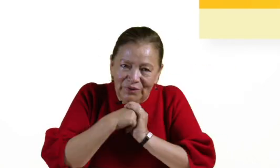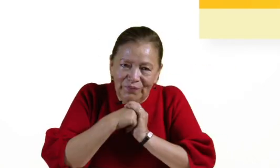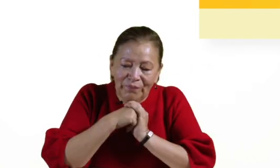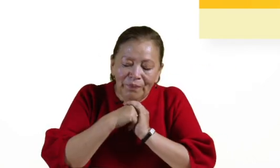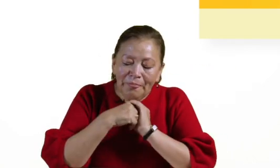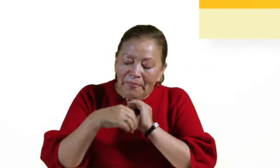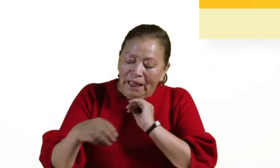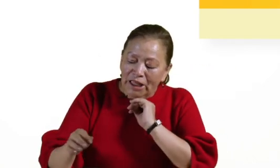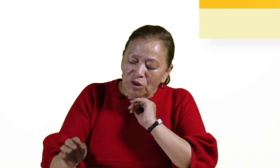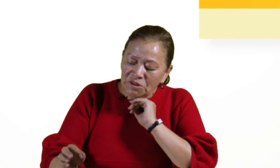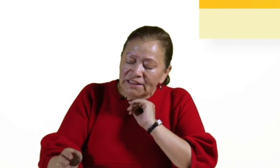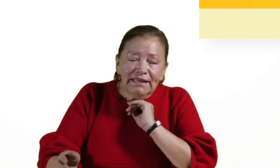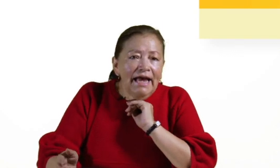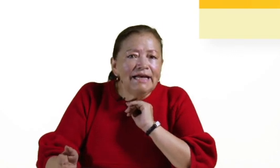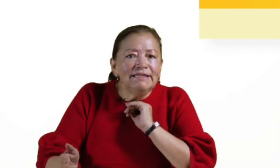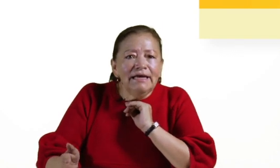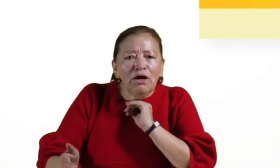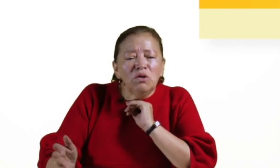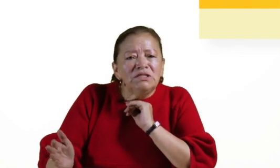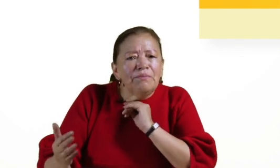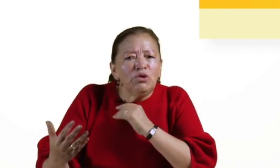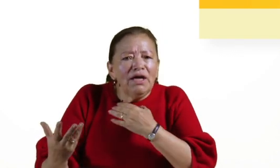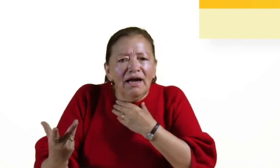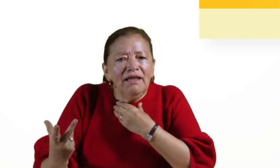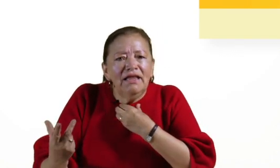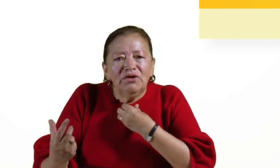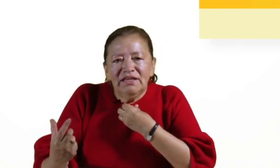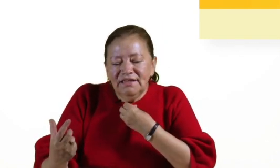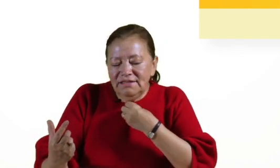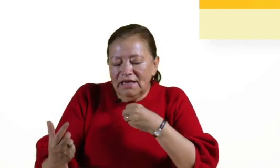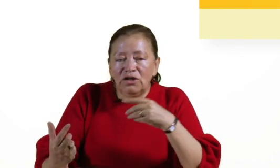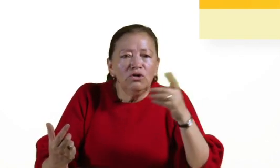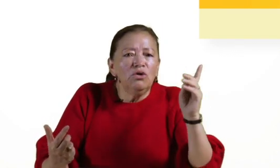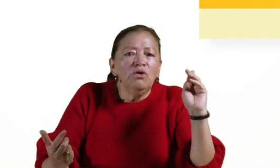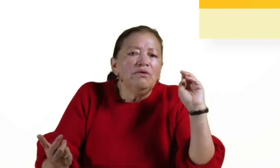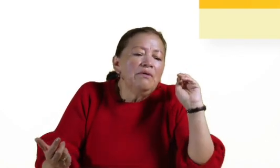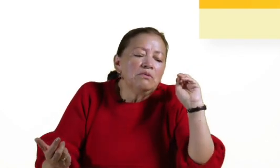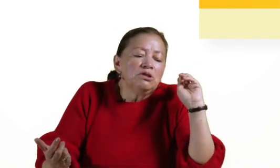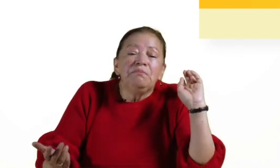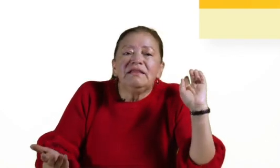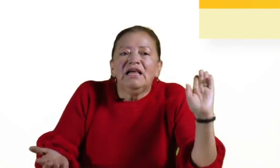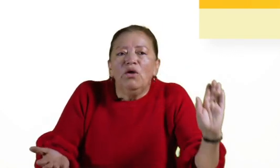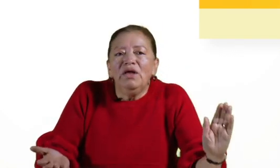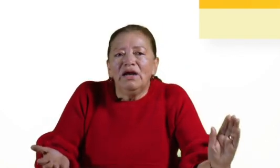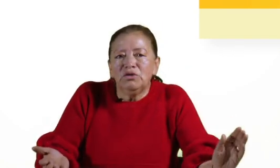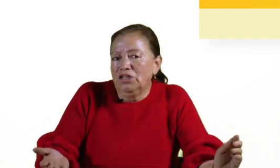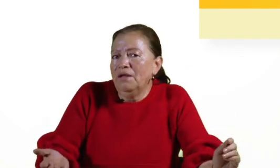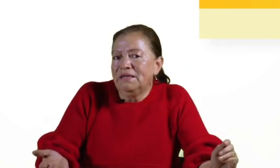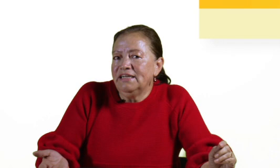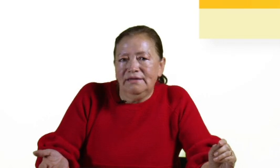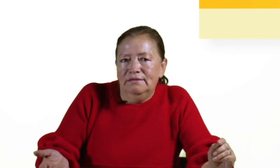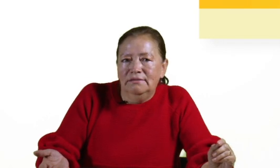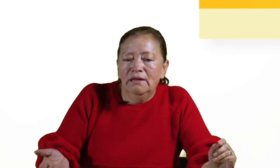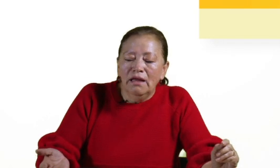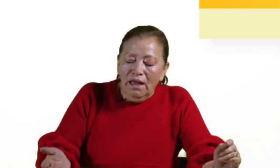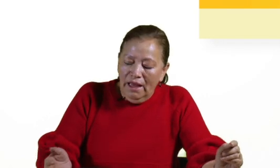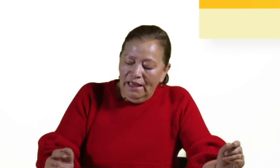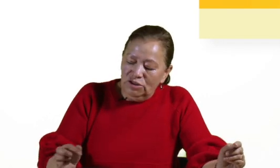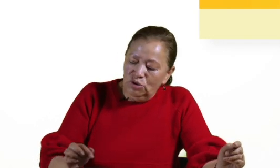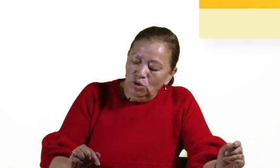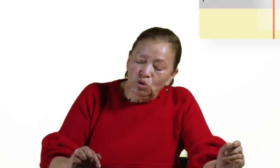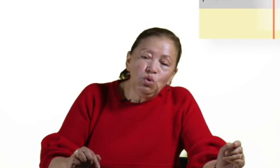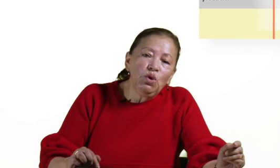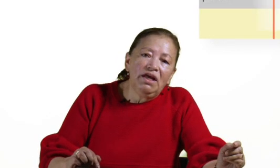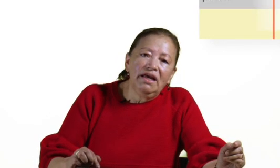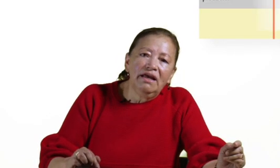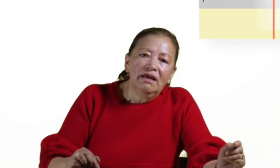bajo. Entonces, ese concepto de calidad, yo les decía que no nos lo habíamos inventado de la noche a la mañana.